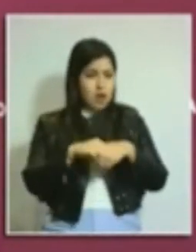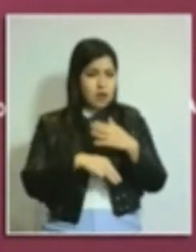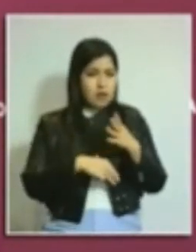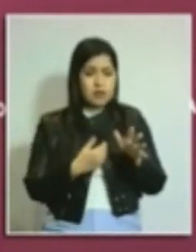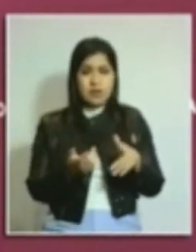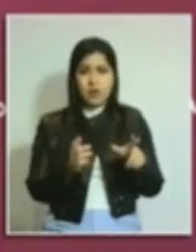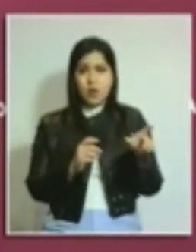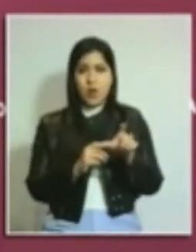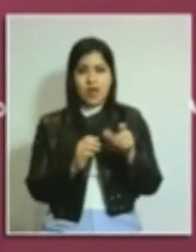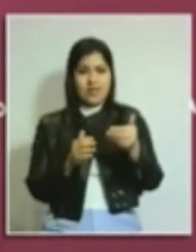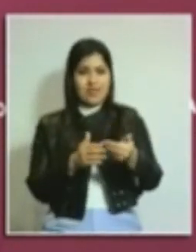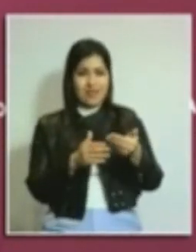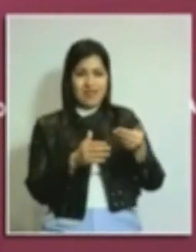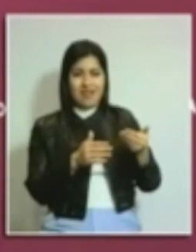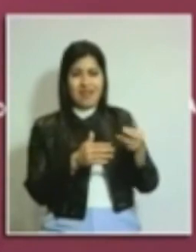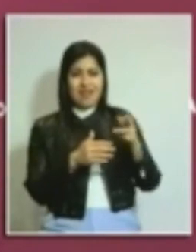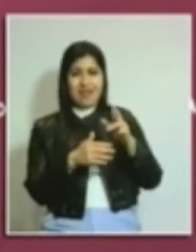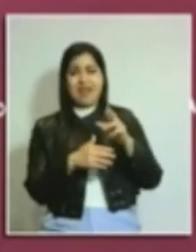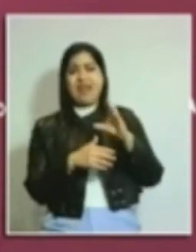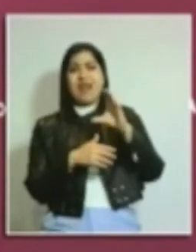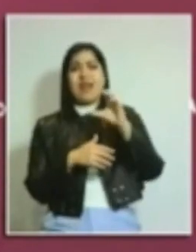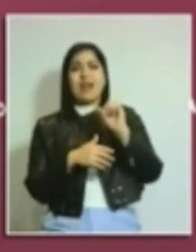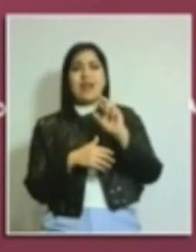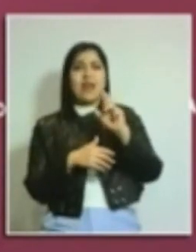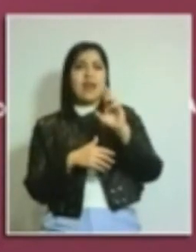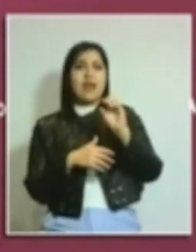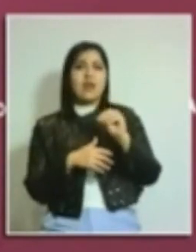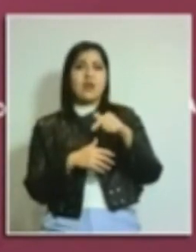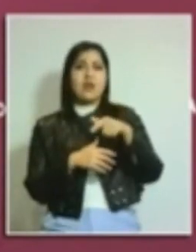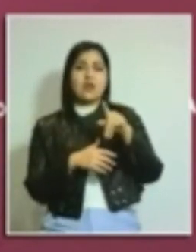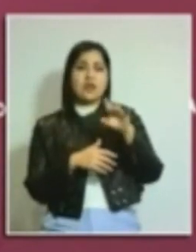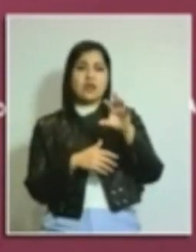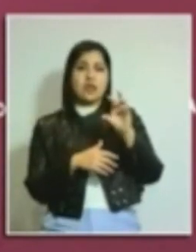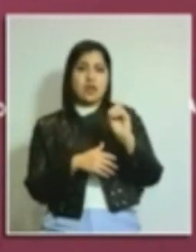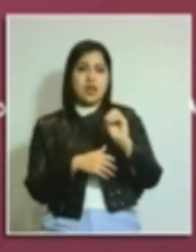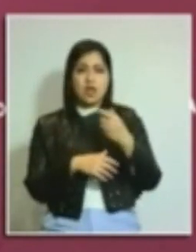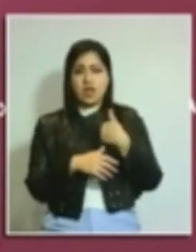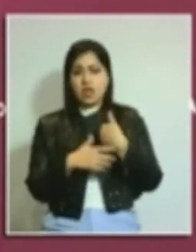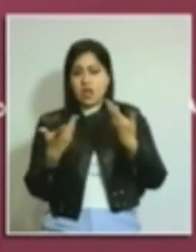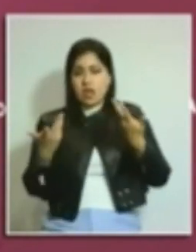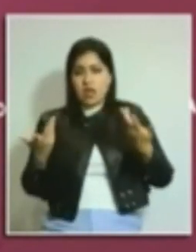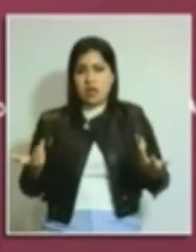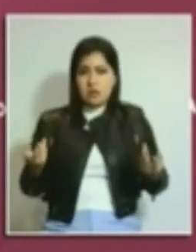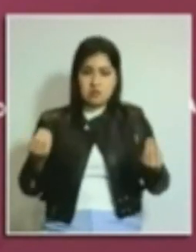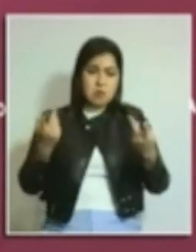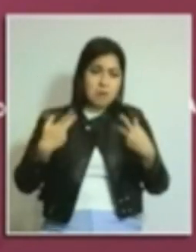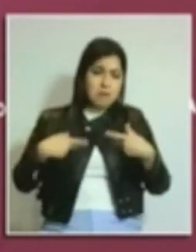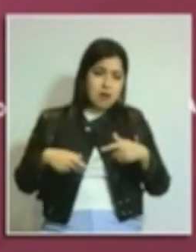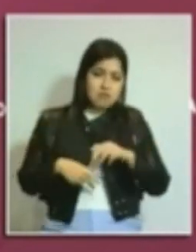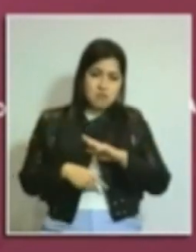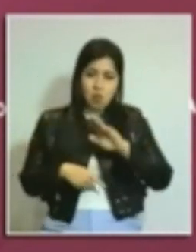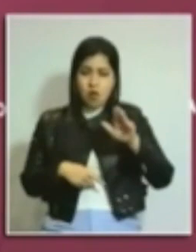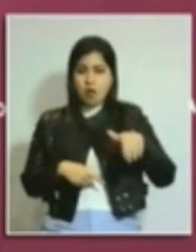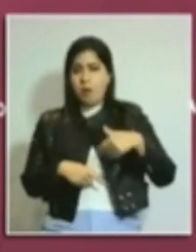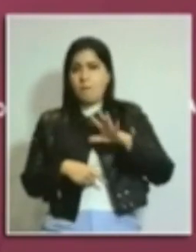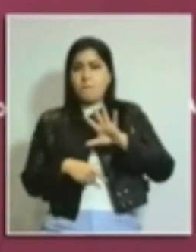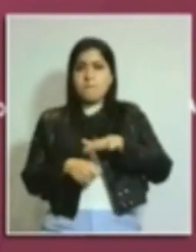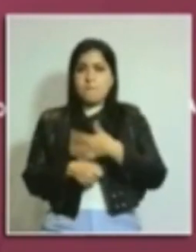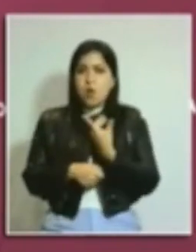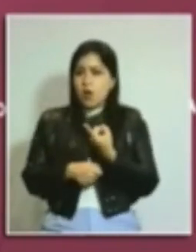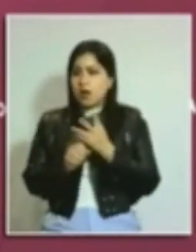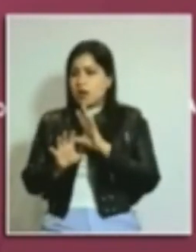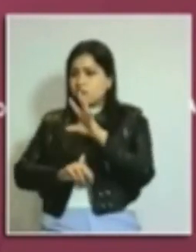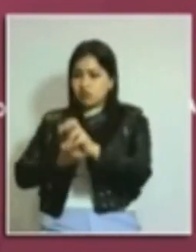Rafael Caro Quintal, en la captura de Ovidio Guzmán, en la captura del mentado